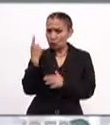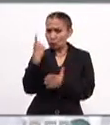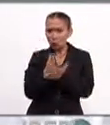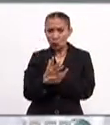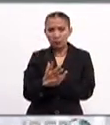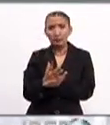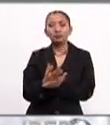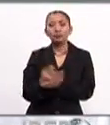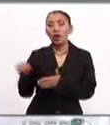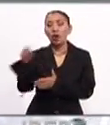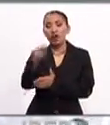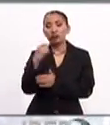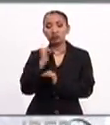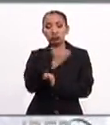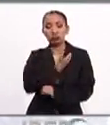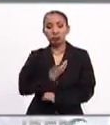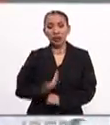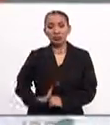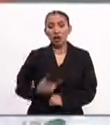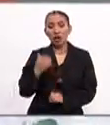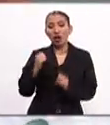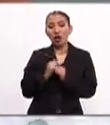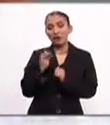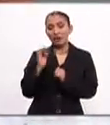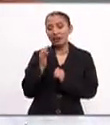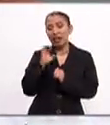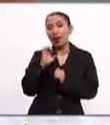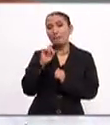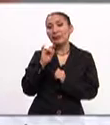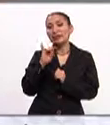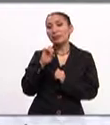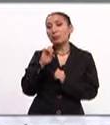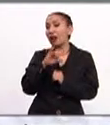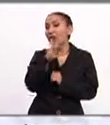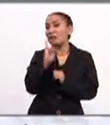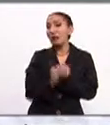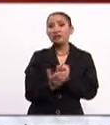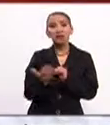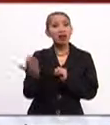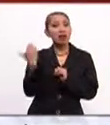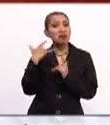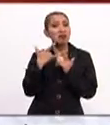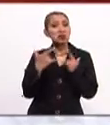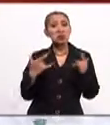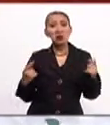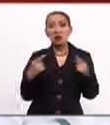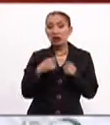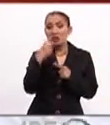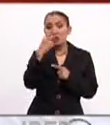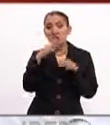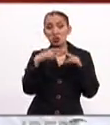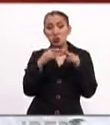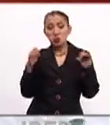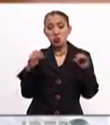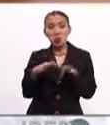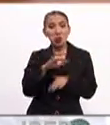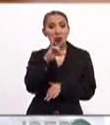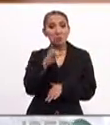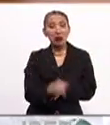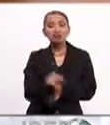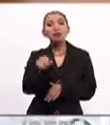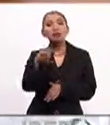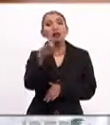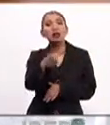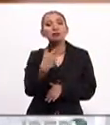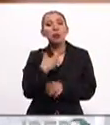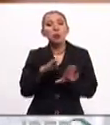inédita, con los presidentes de las conferencias episcopales. Nunca antes se había hecho en la historia de la Iglesia un evento de tal magnitud, de tal